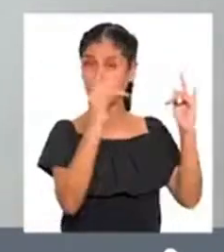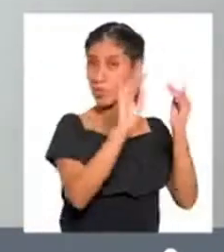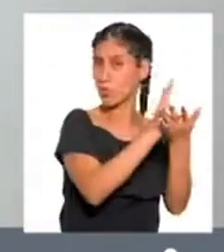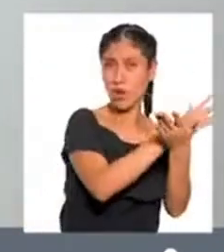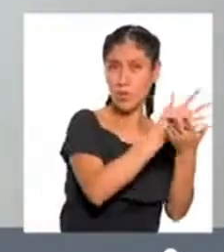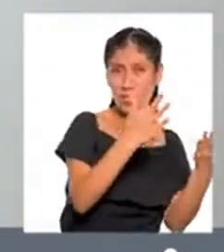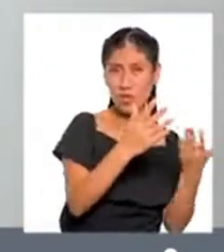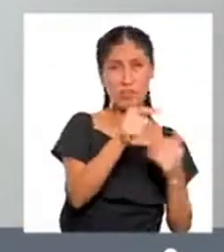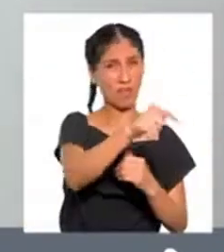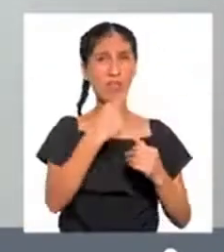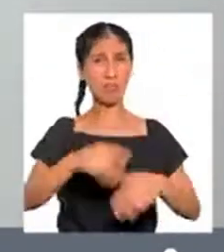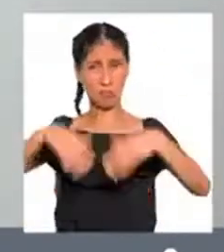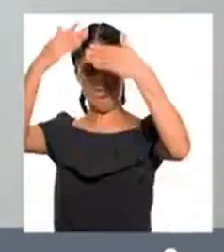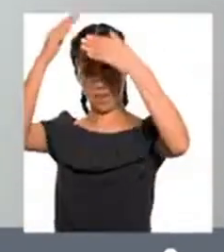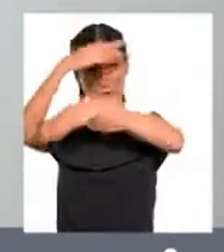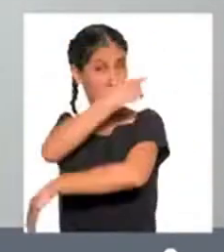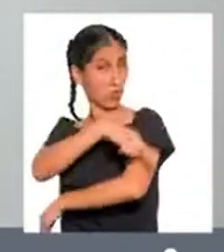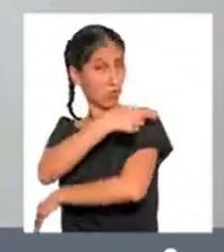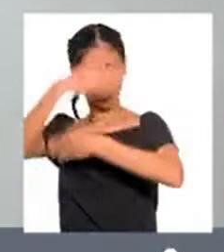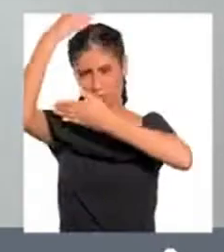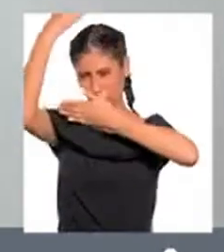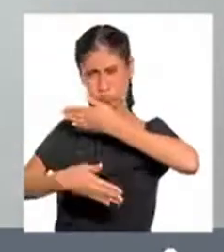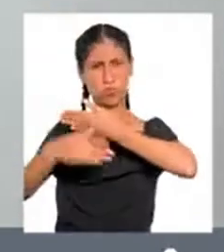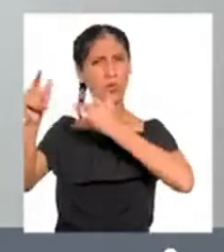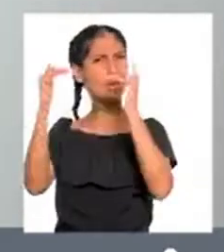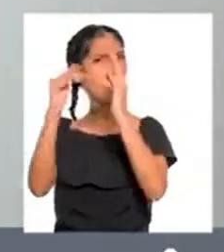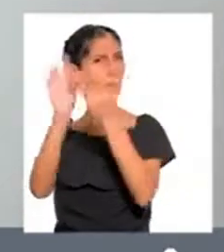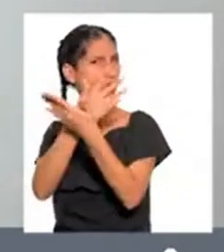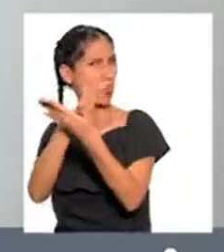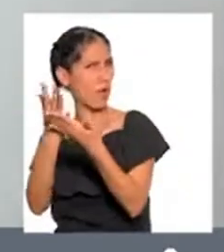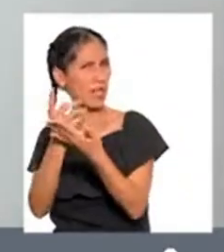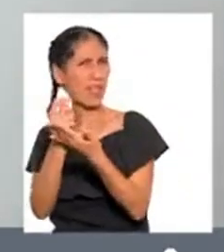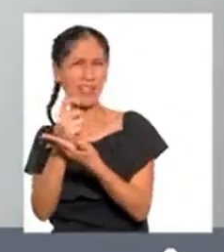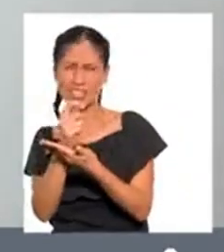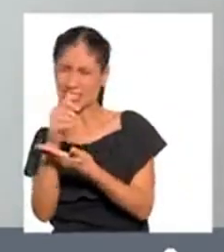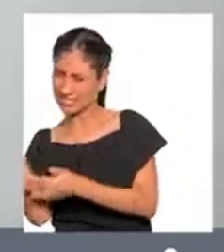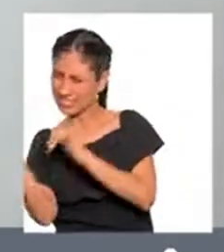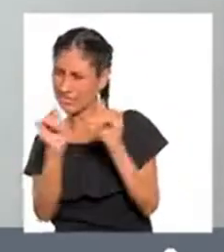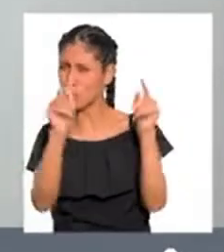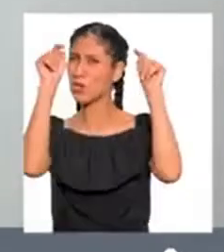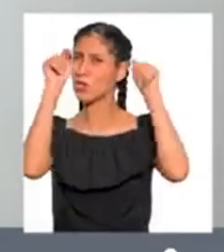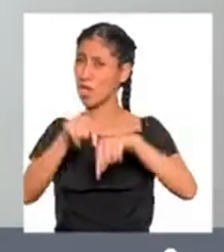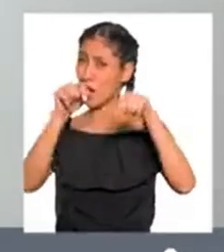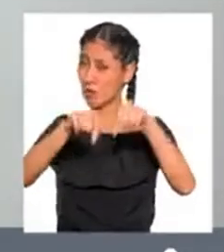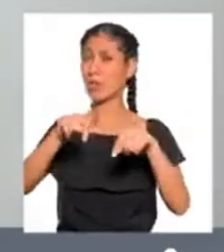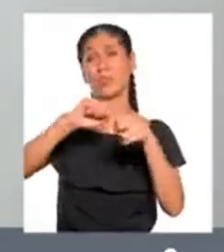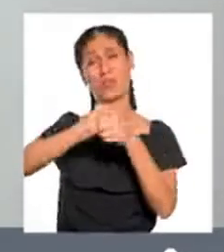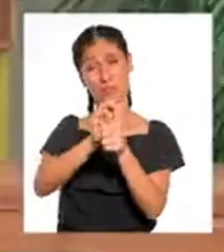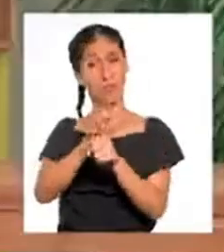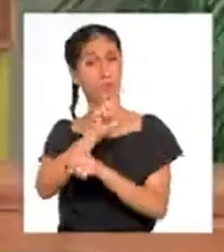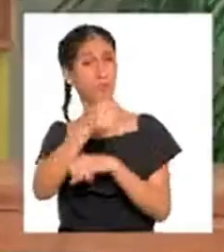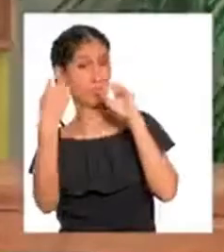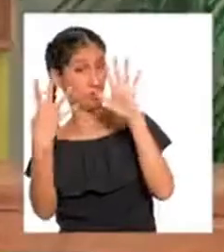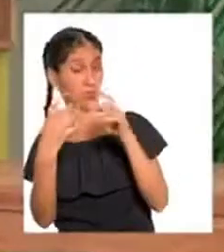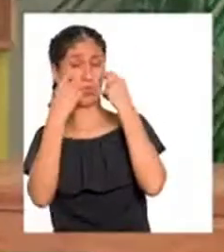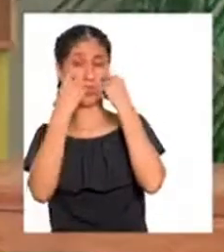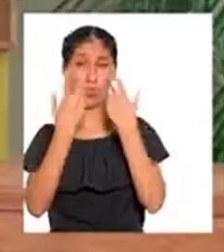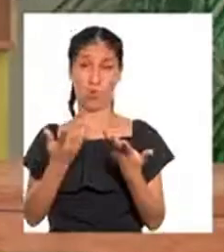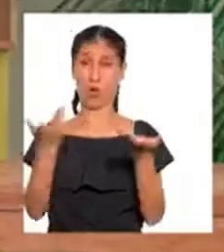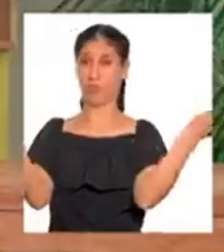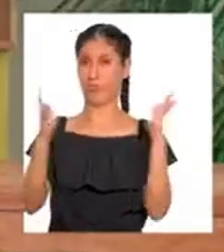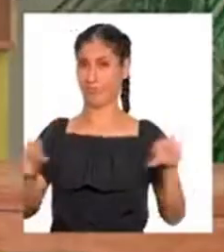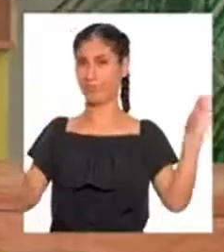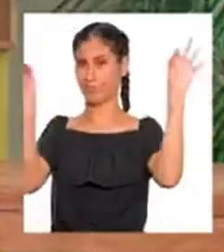decían "no hay camas, no insistir", una situación muy similar a la que atravesamos hoy por la COVID-19. ¡Wow!